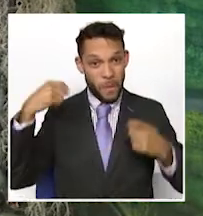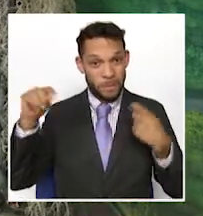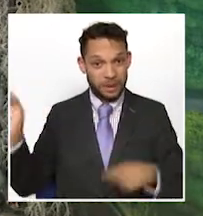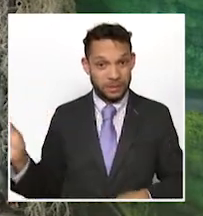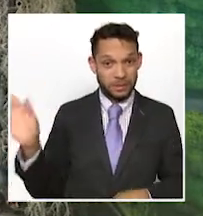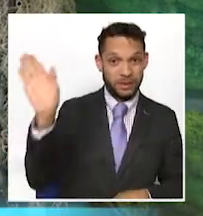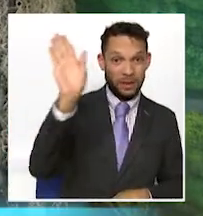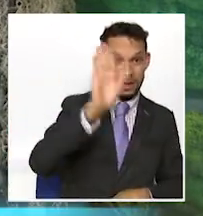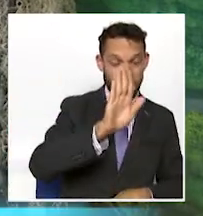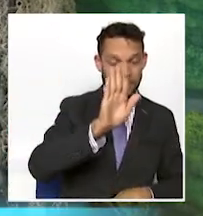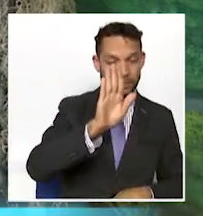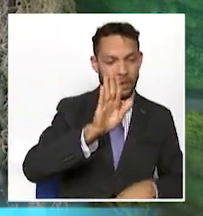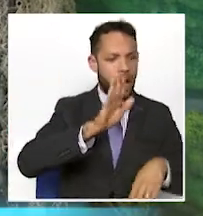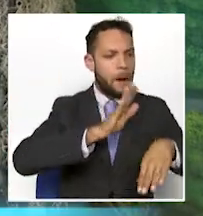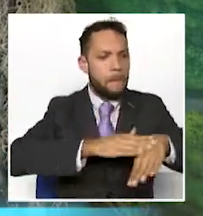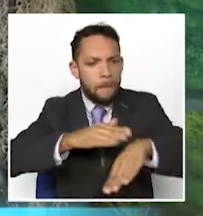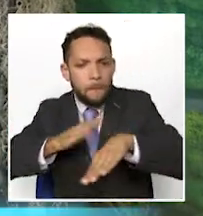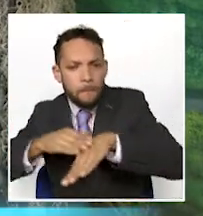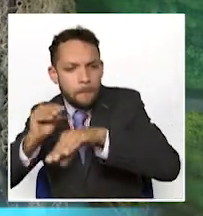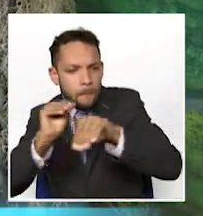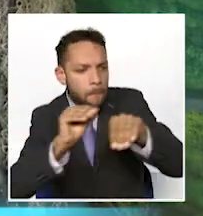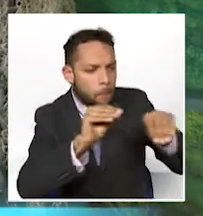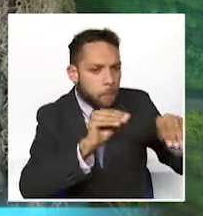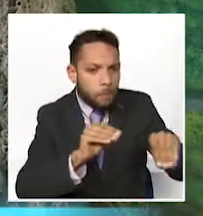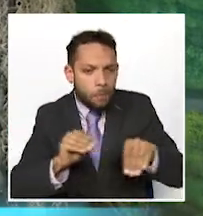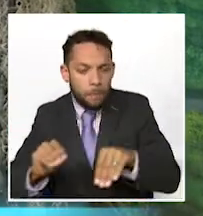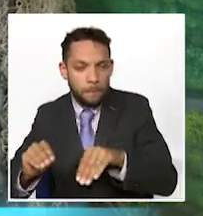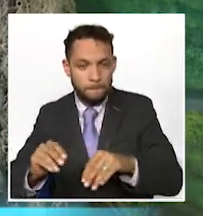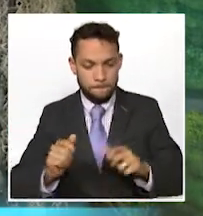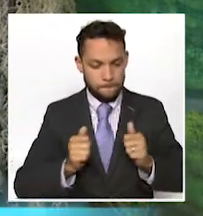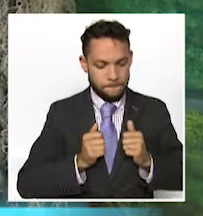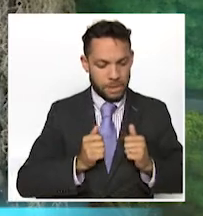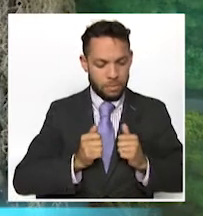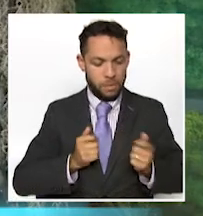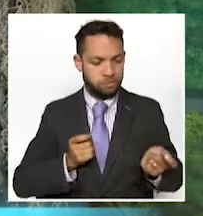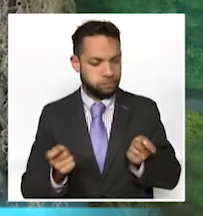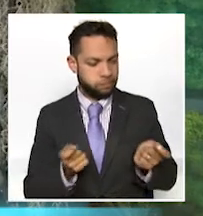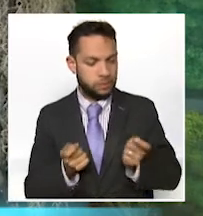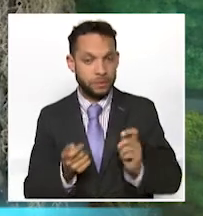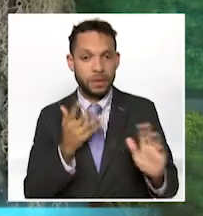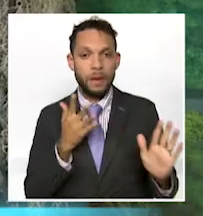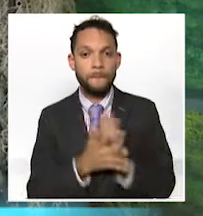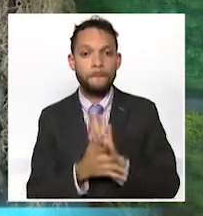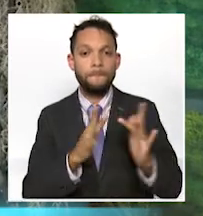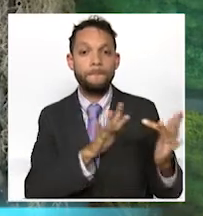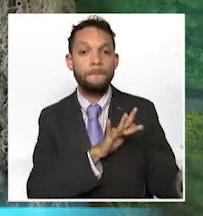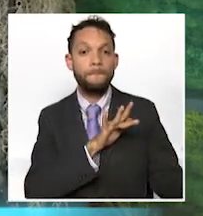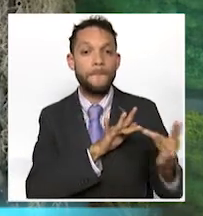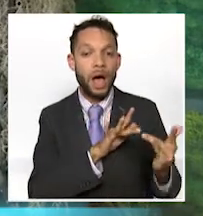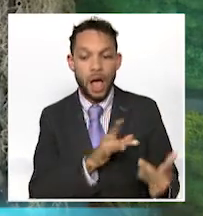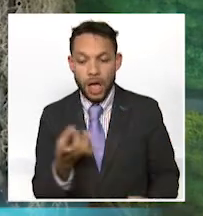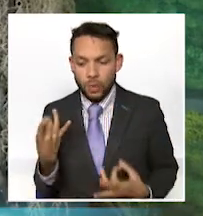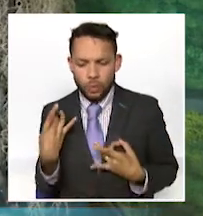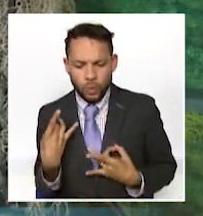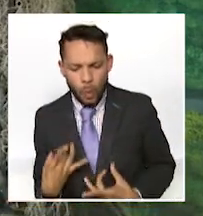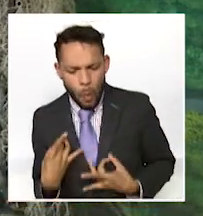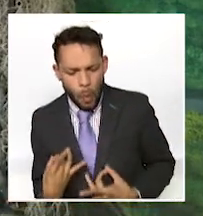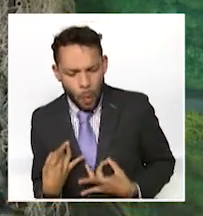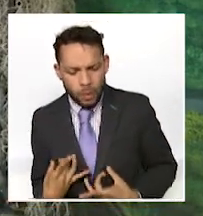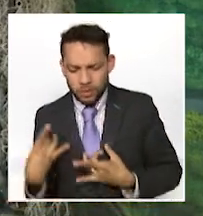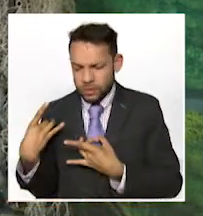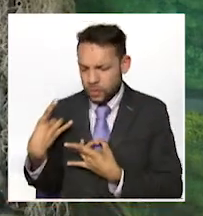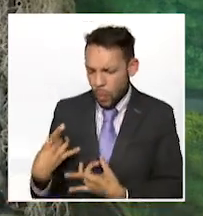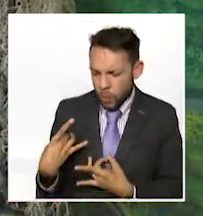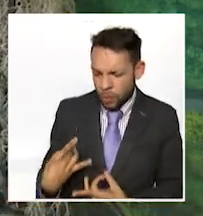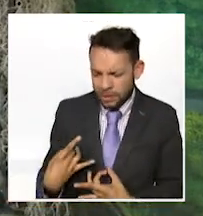crítica constructiva y lo asumo personalmente, y son dos comerciales que dicen para el dolor, entonces que tome para